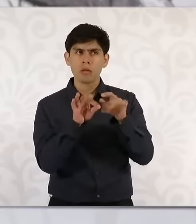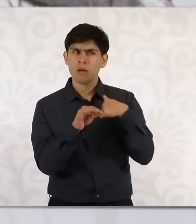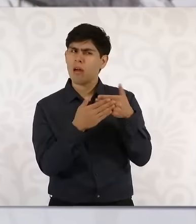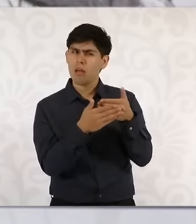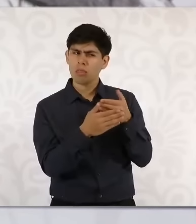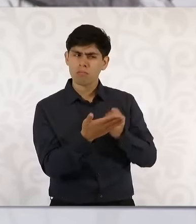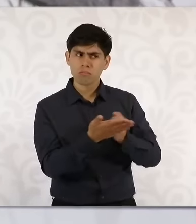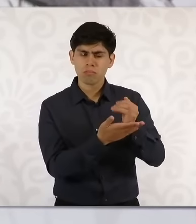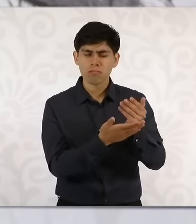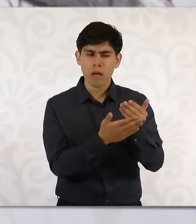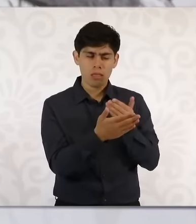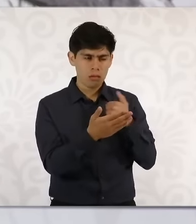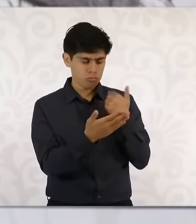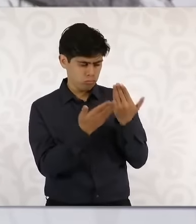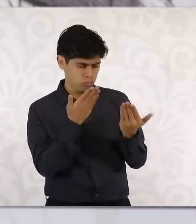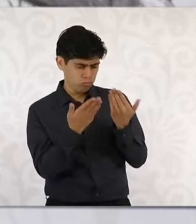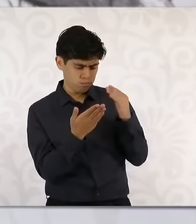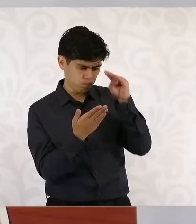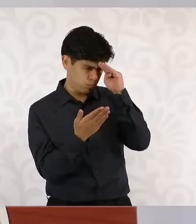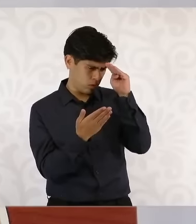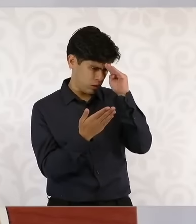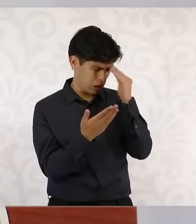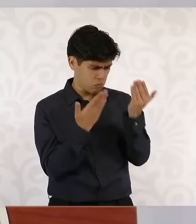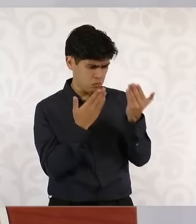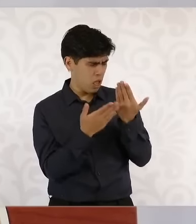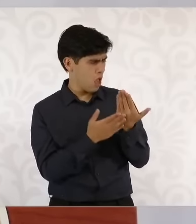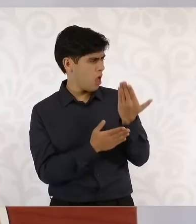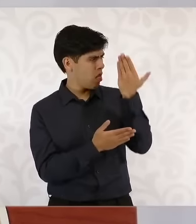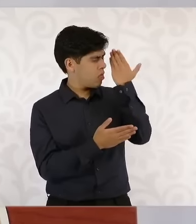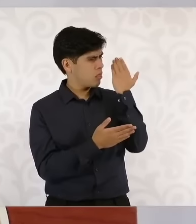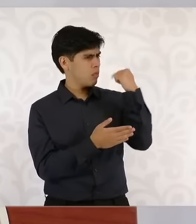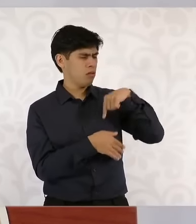reflexión. ¿Qué había antes en México?